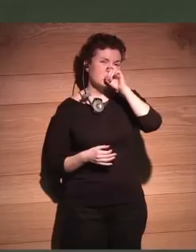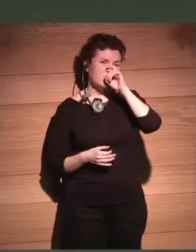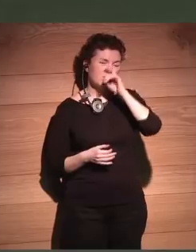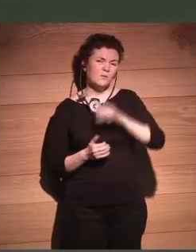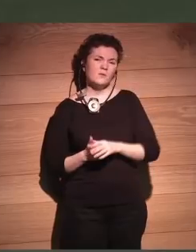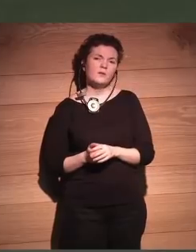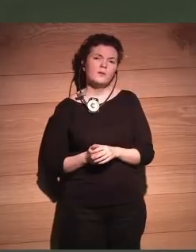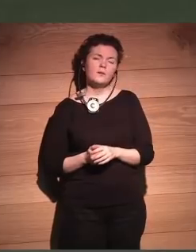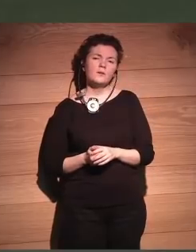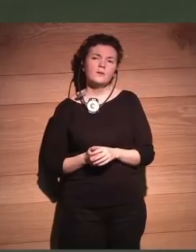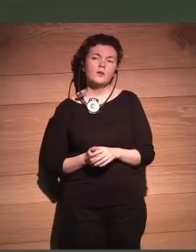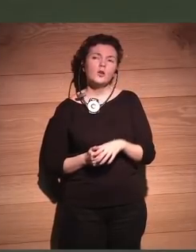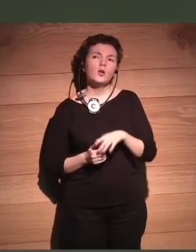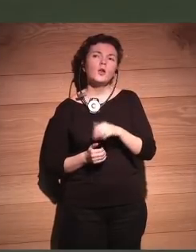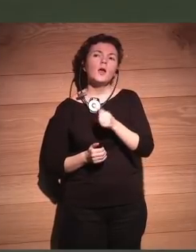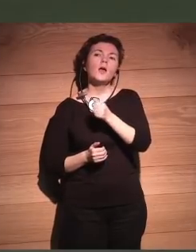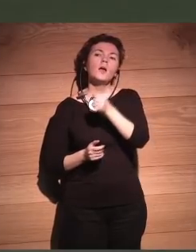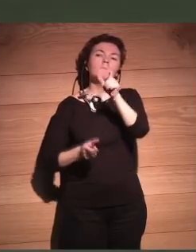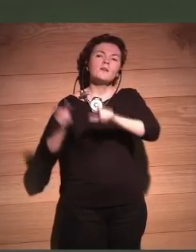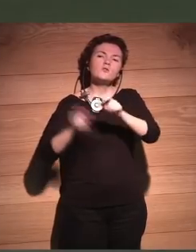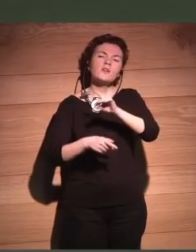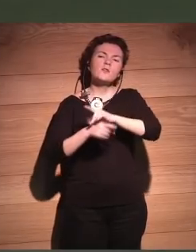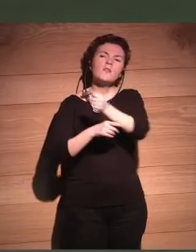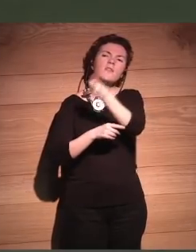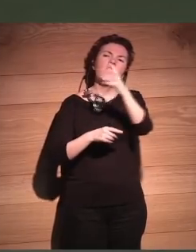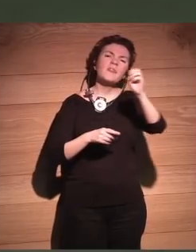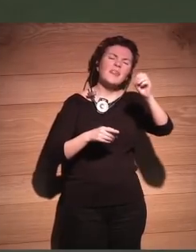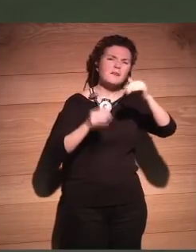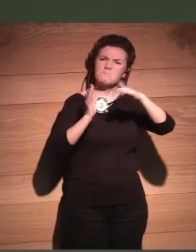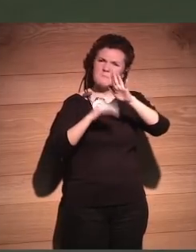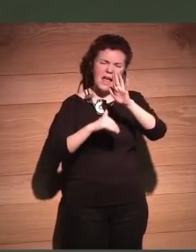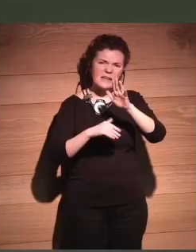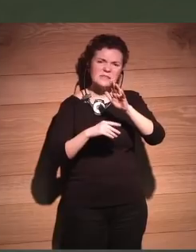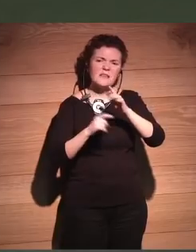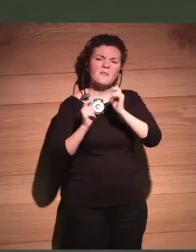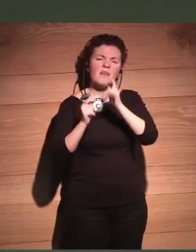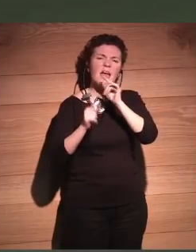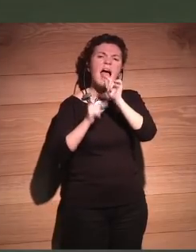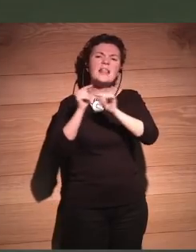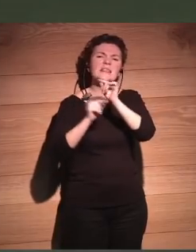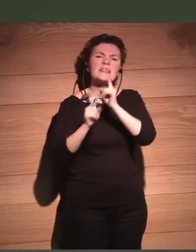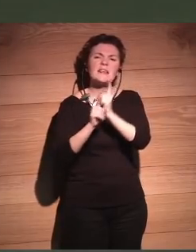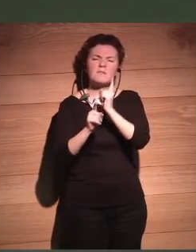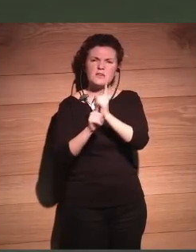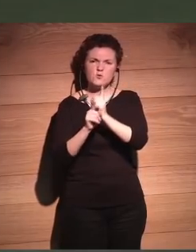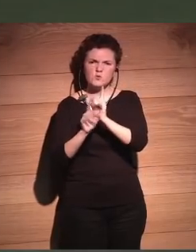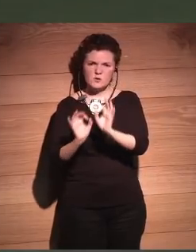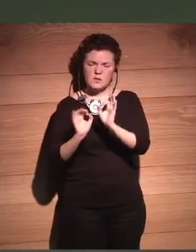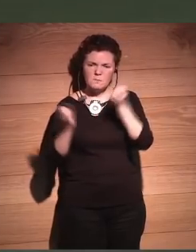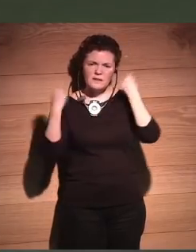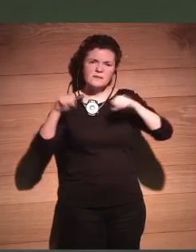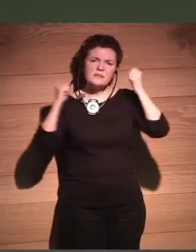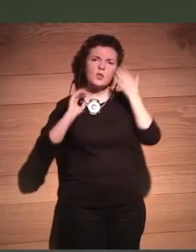quizá, bueno, no sé cuántos cientos de pacientes están recibiendo estos antivirales, diferentes ensayos de